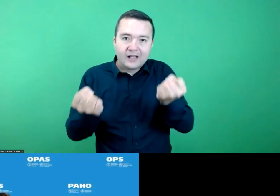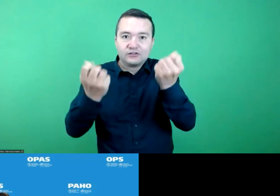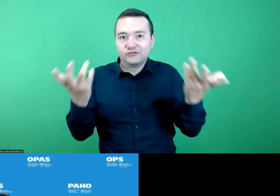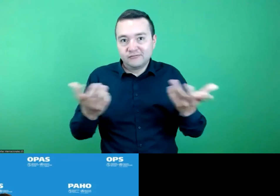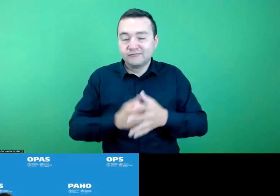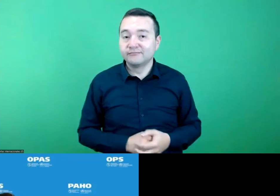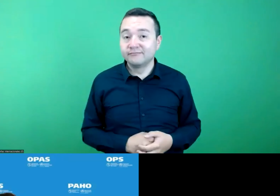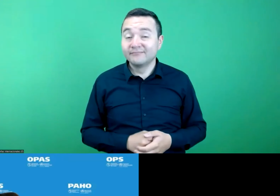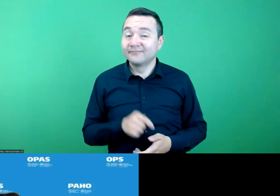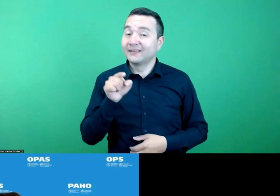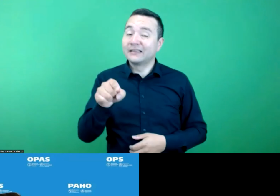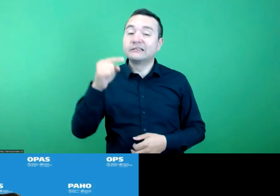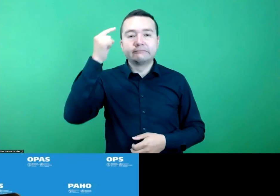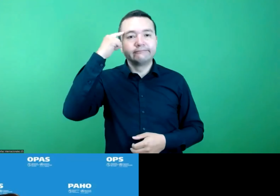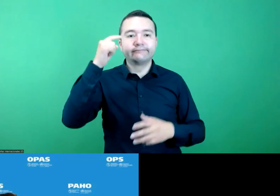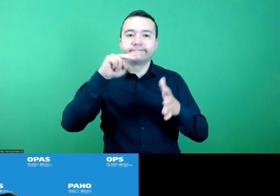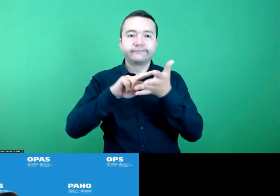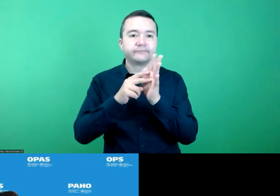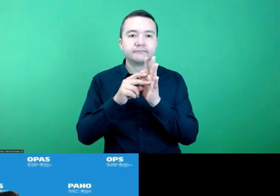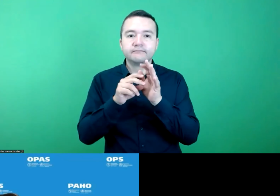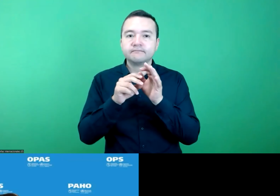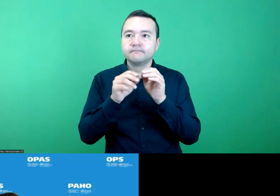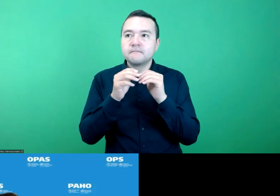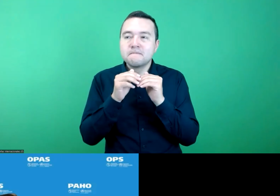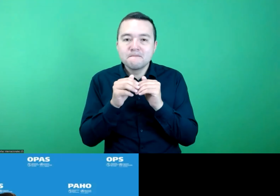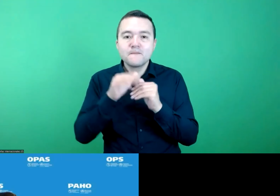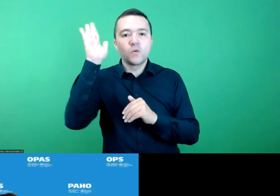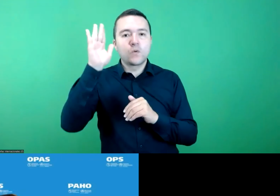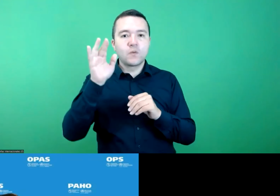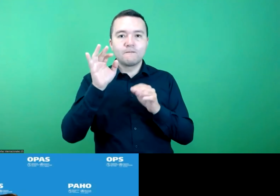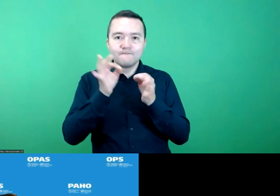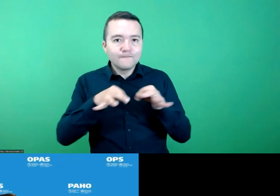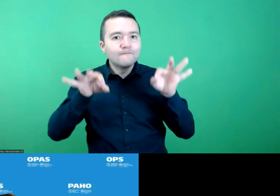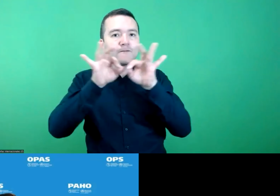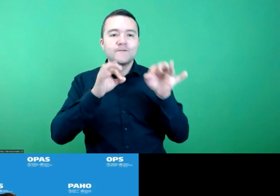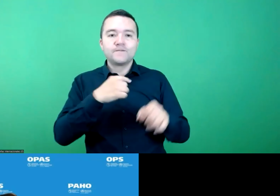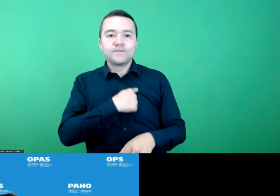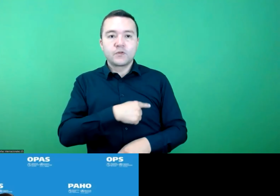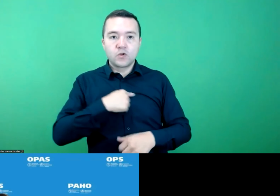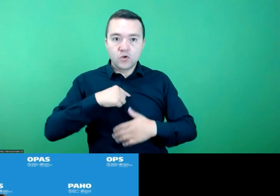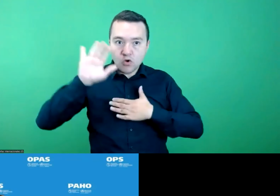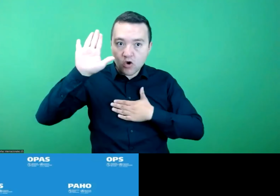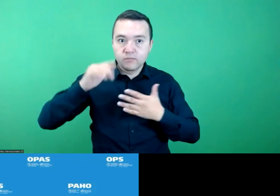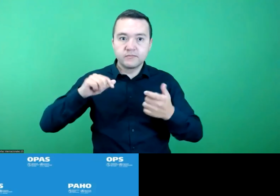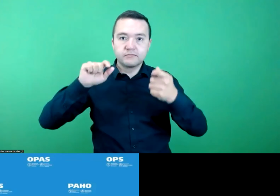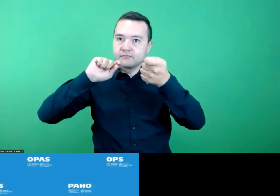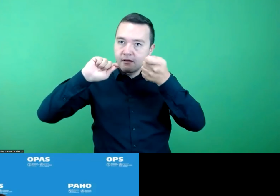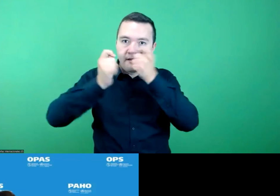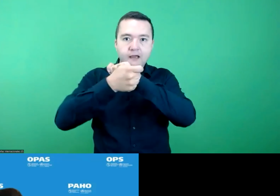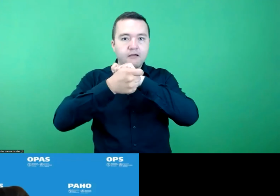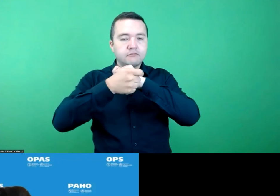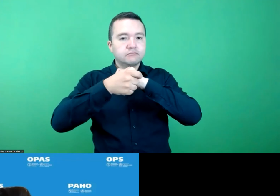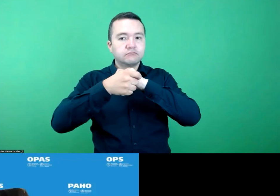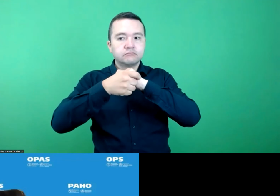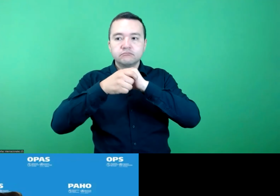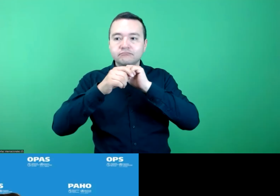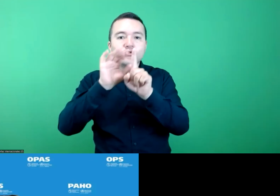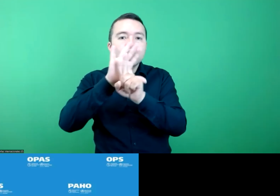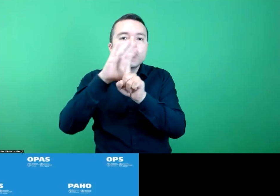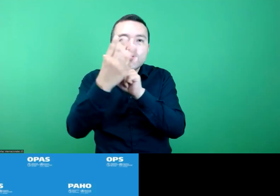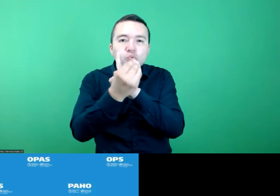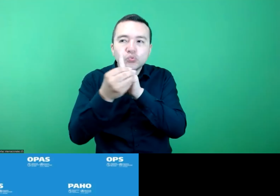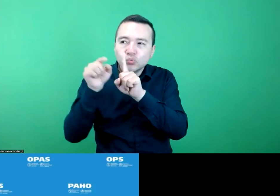compromiso de todos para impulsar un cambio de cultura hacia una prestación de servicios